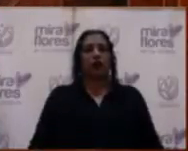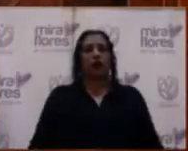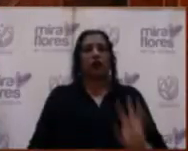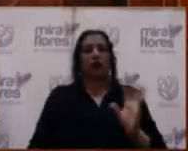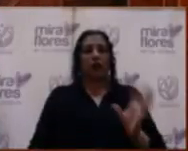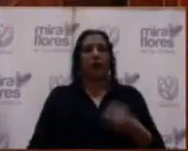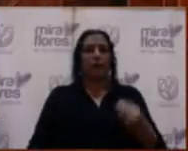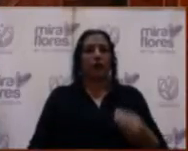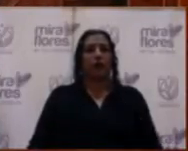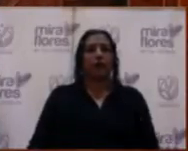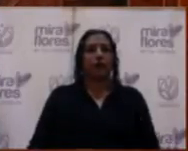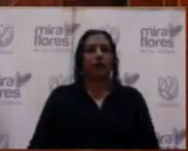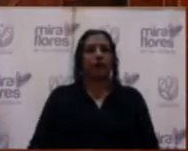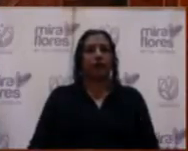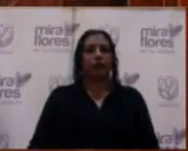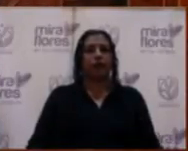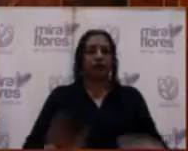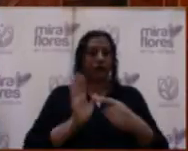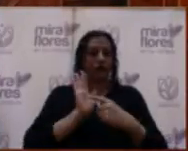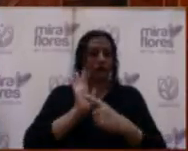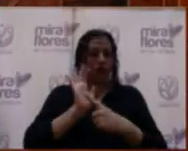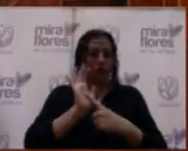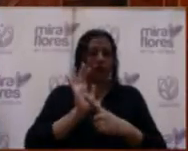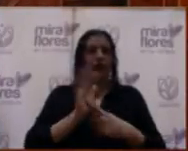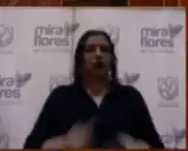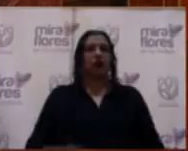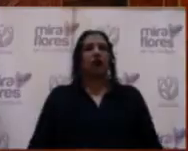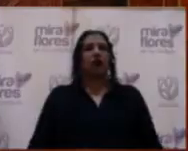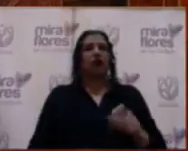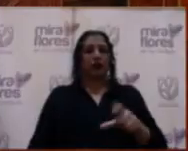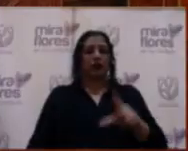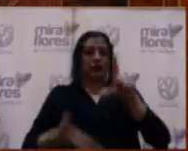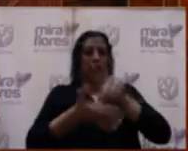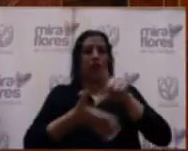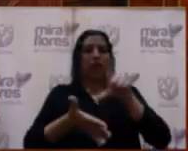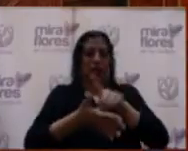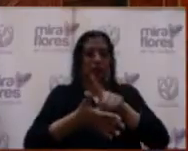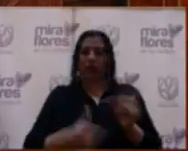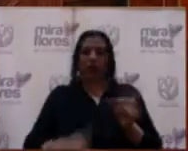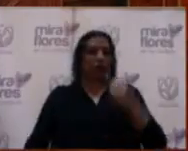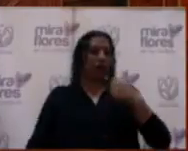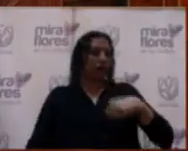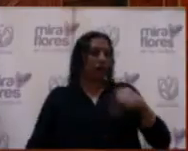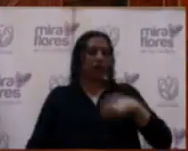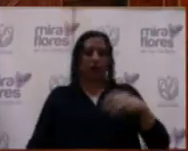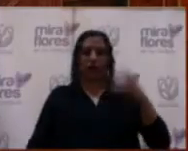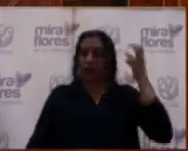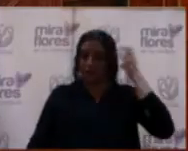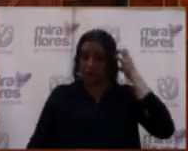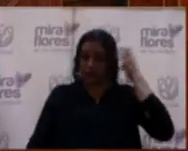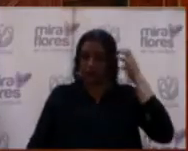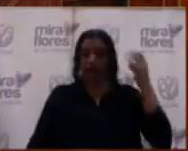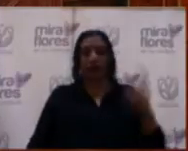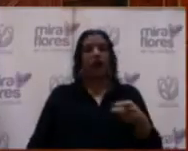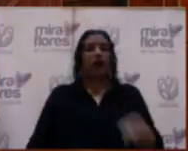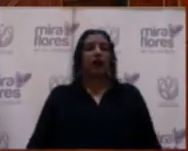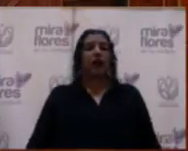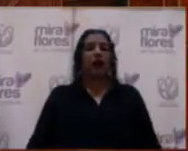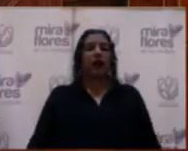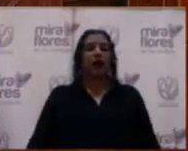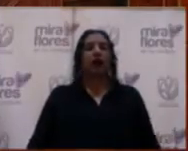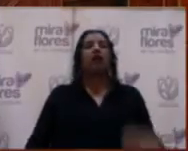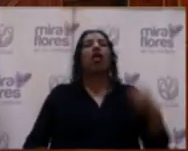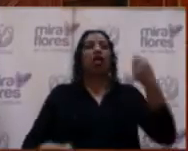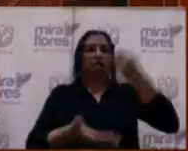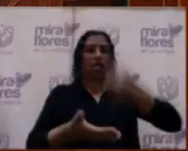porque se demuestra pues que es Lima Metropolitana y no la Municipalidad de Miraflores la que ha